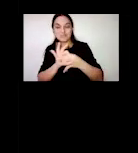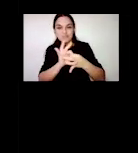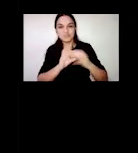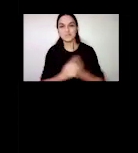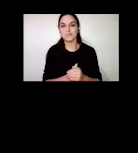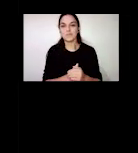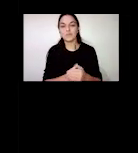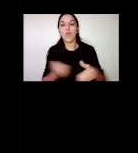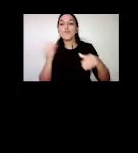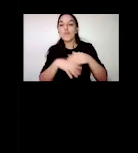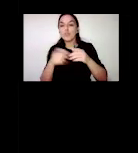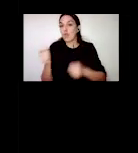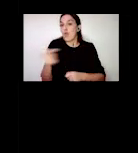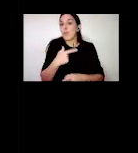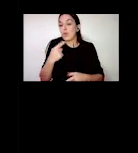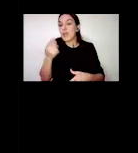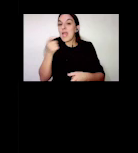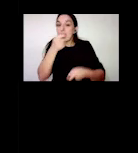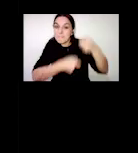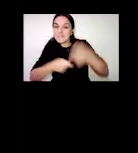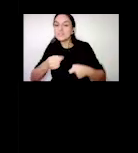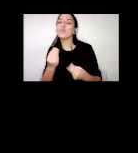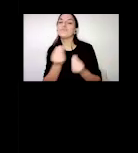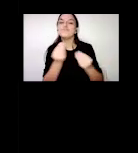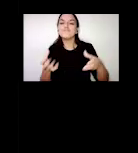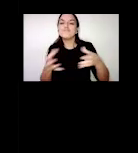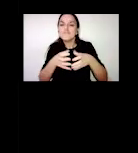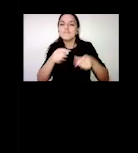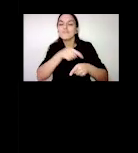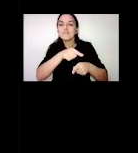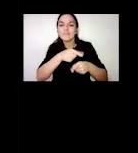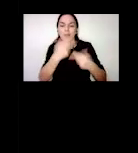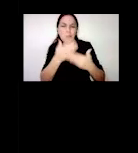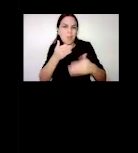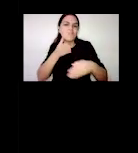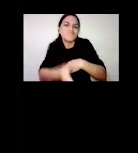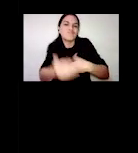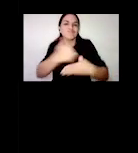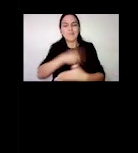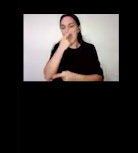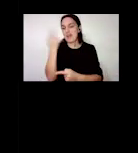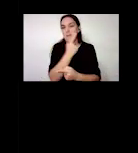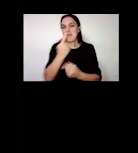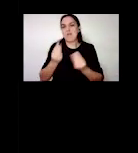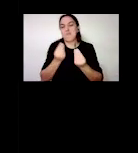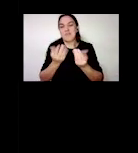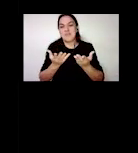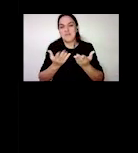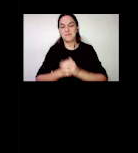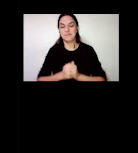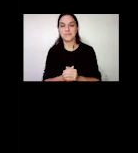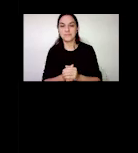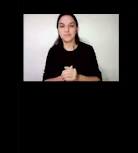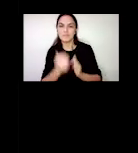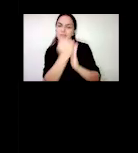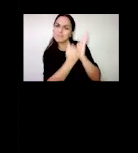que tienen una posibilidad muy rápida de entrada y salida. ¿Y por qué es? Está conformado por